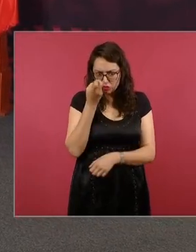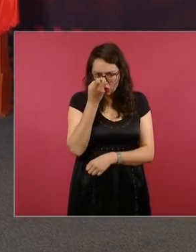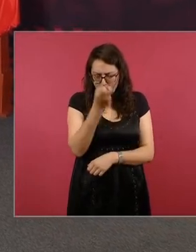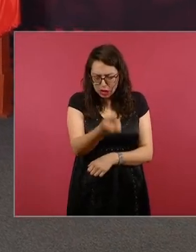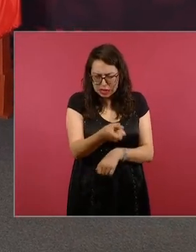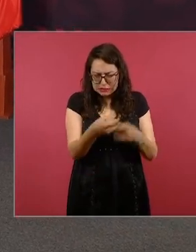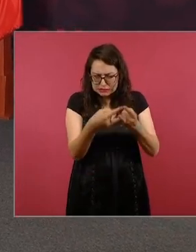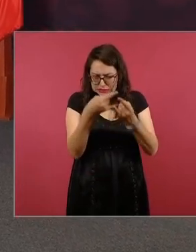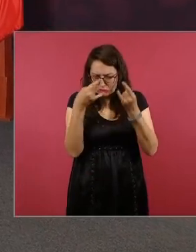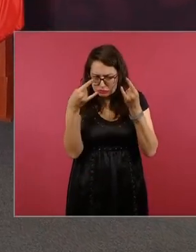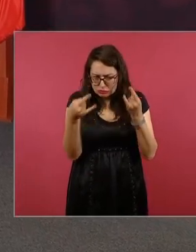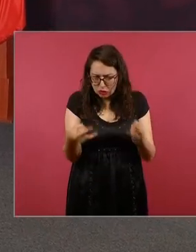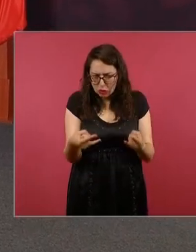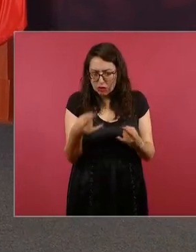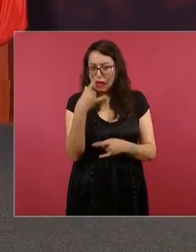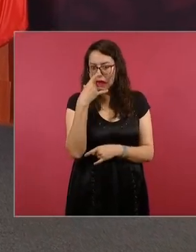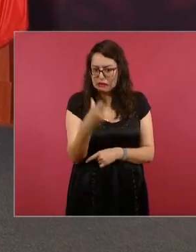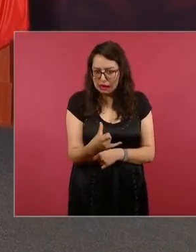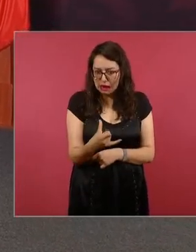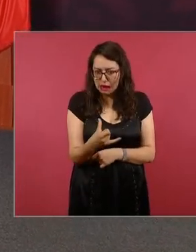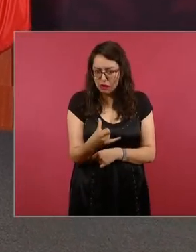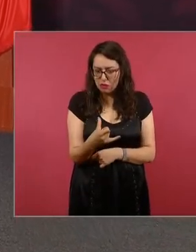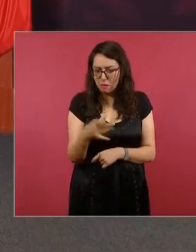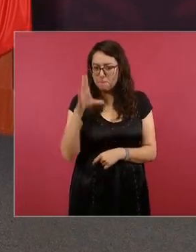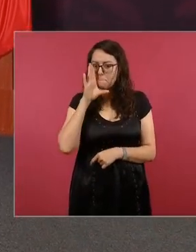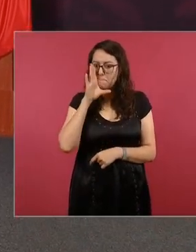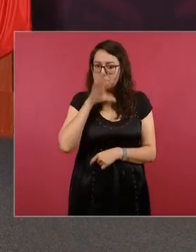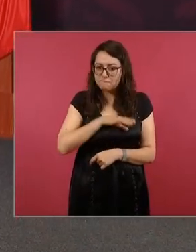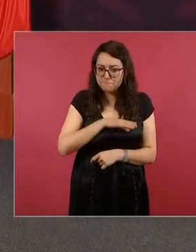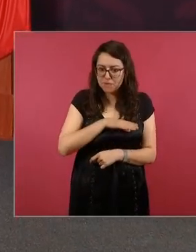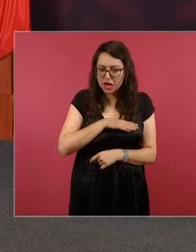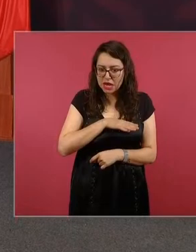irregularidad, esa